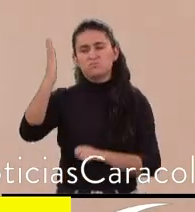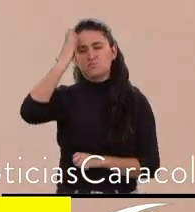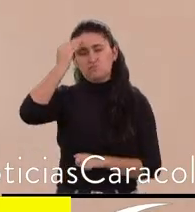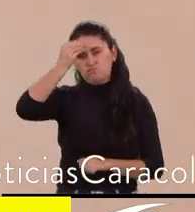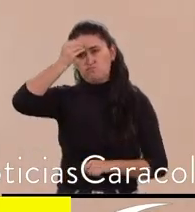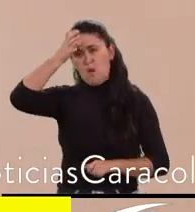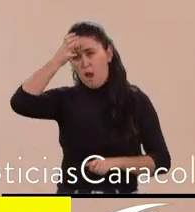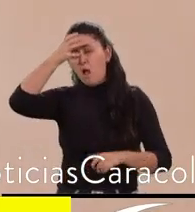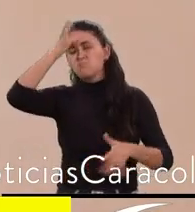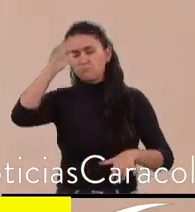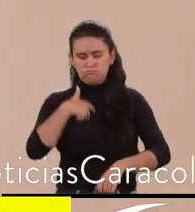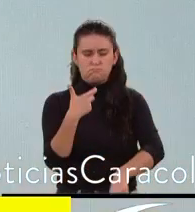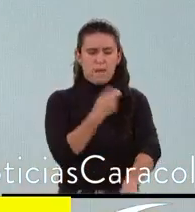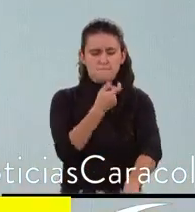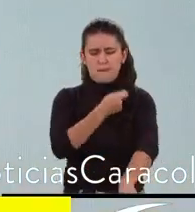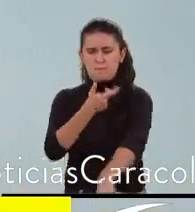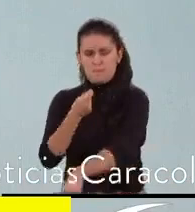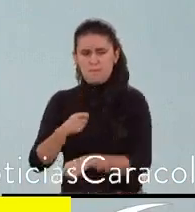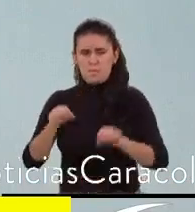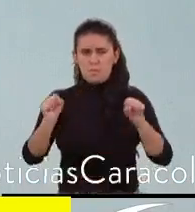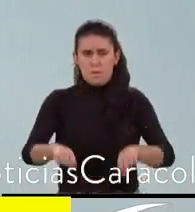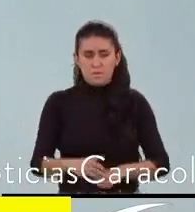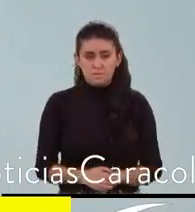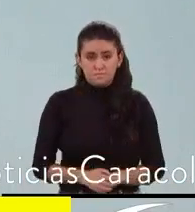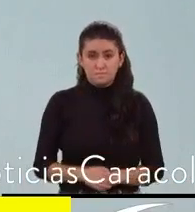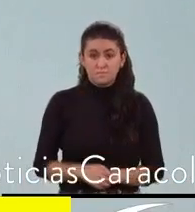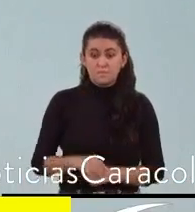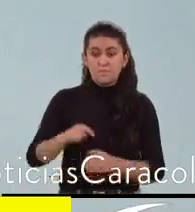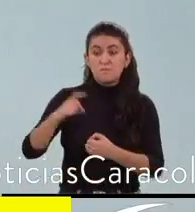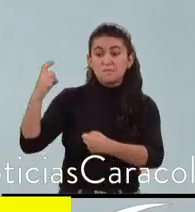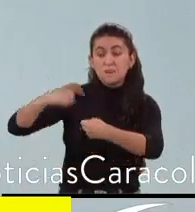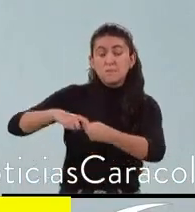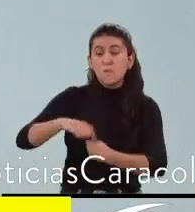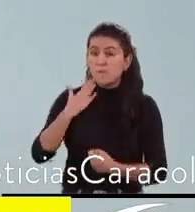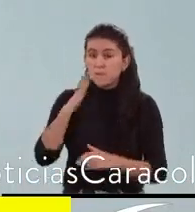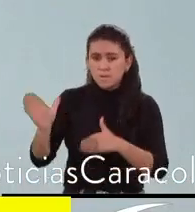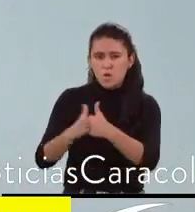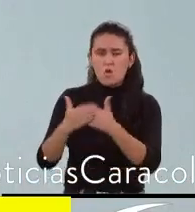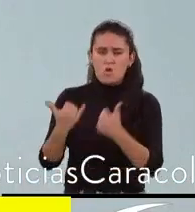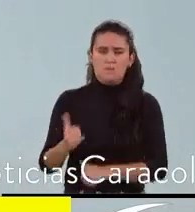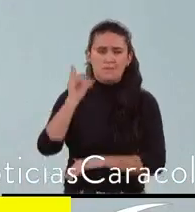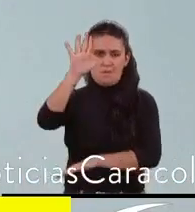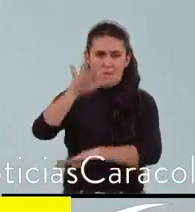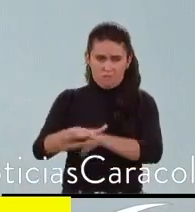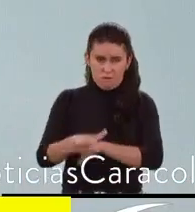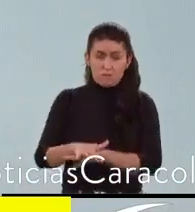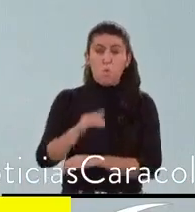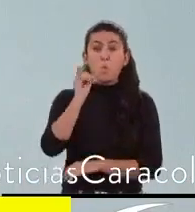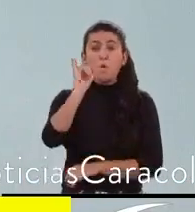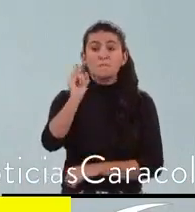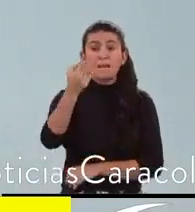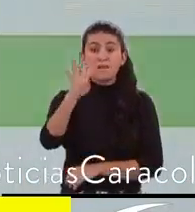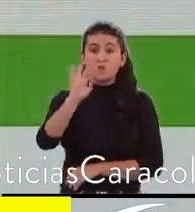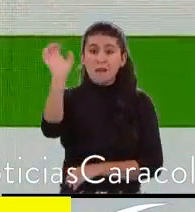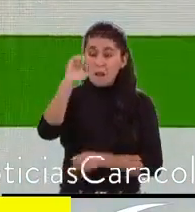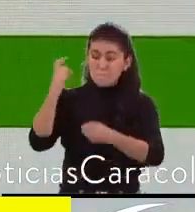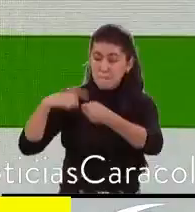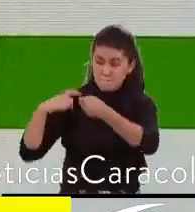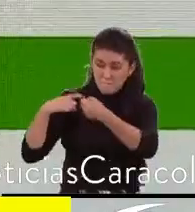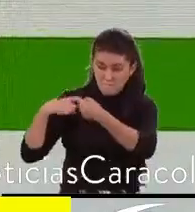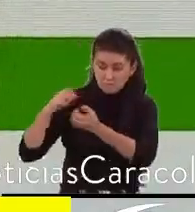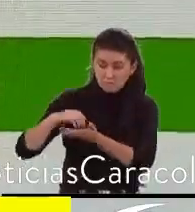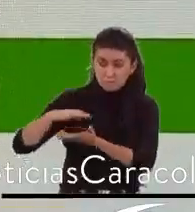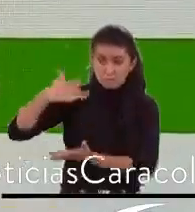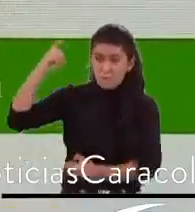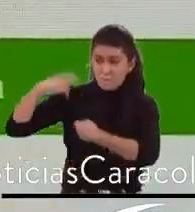de ese modelo lógico las inscripciones cierran hoy a las 5 de la tarde y el jueves 14 de enero todos los inscritos serán notificados